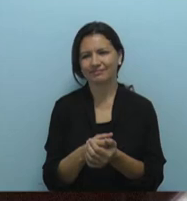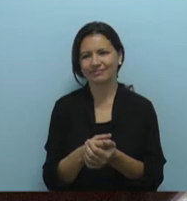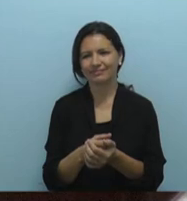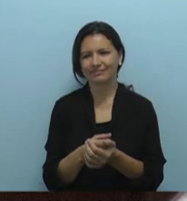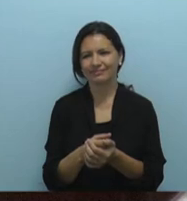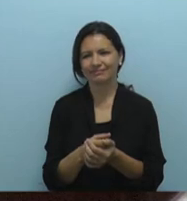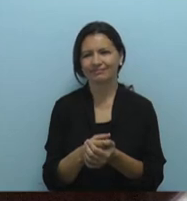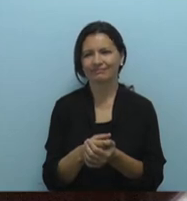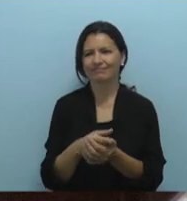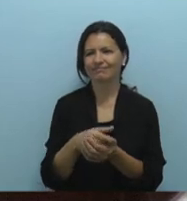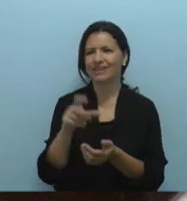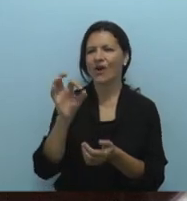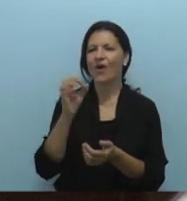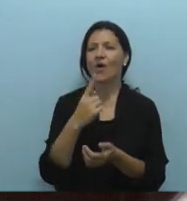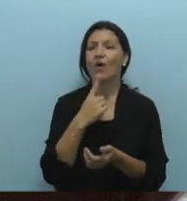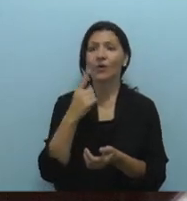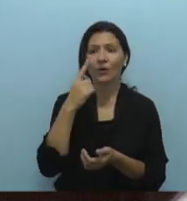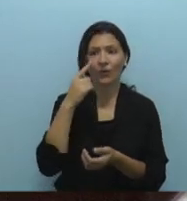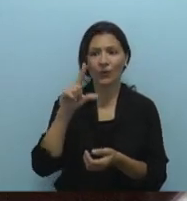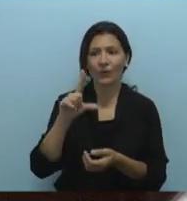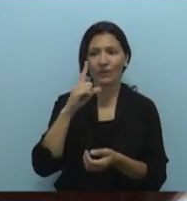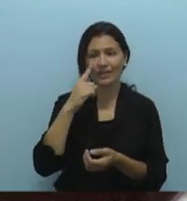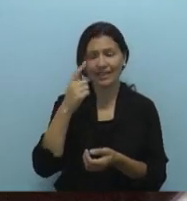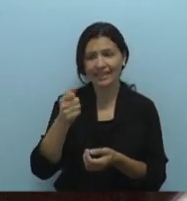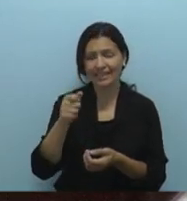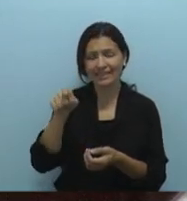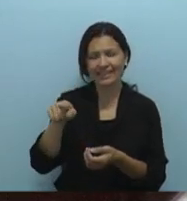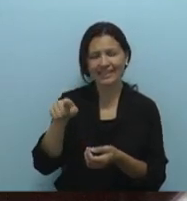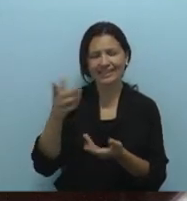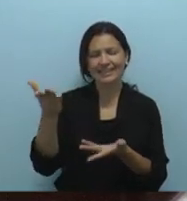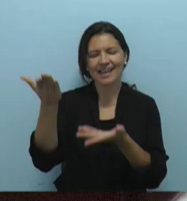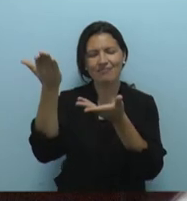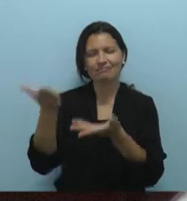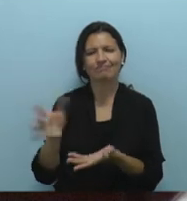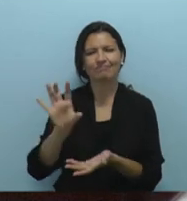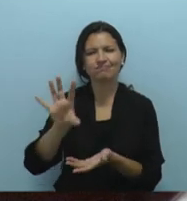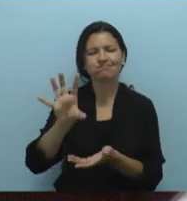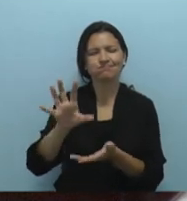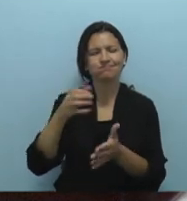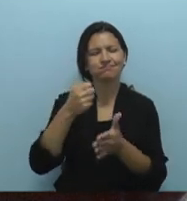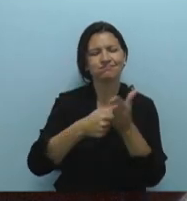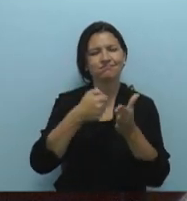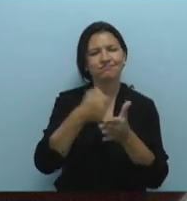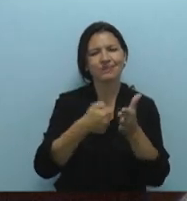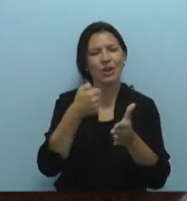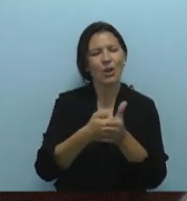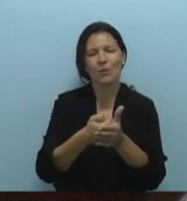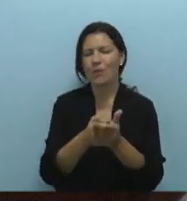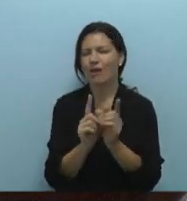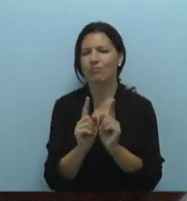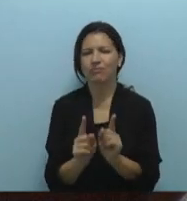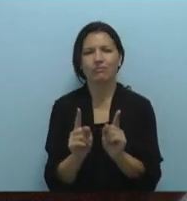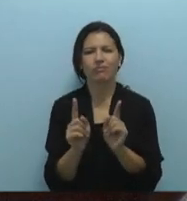esencialmente Otilia es el símbolo, como muchas de las madres y de las abuelas, de la lucha persistente